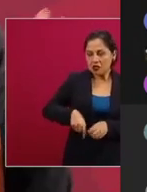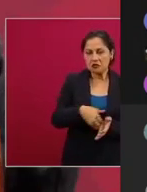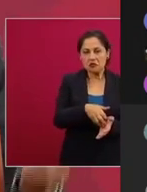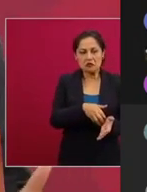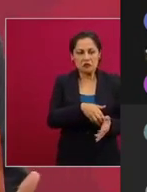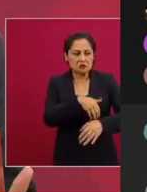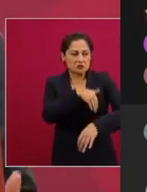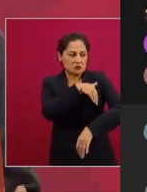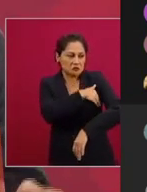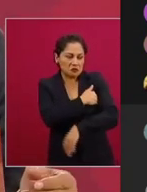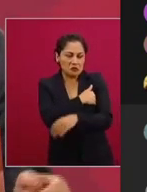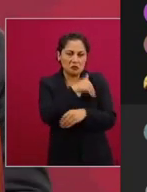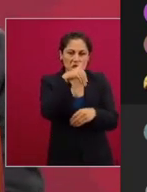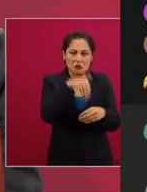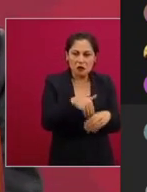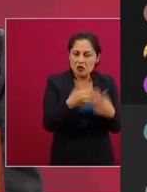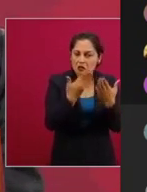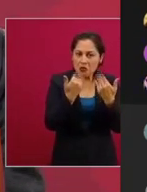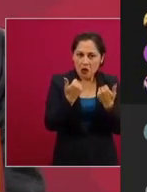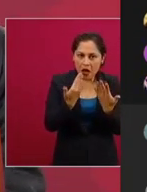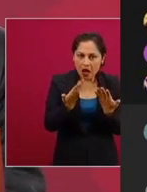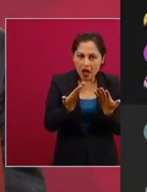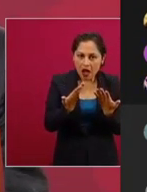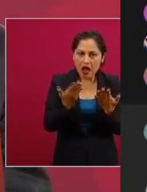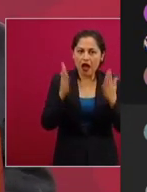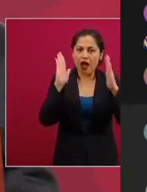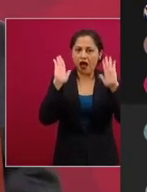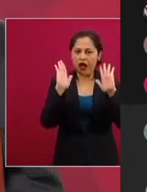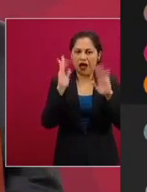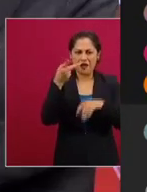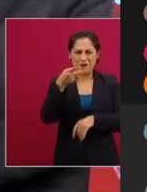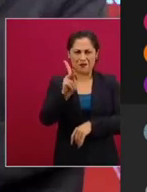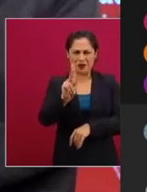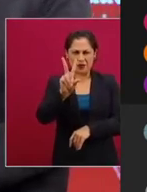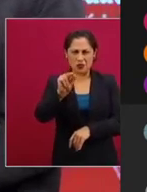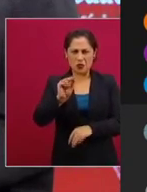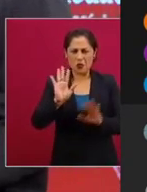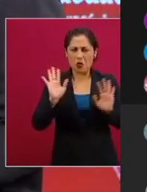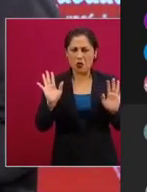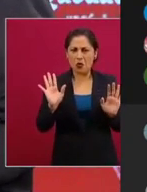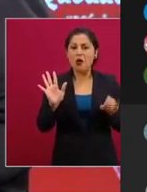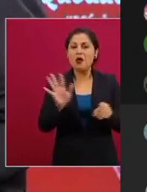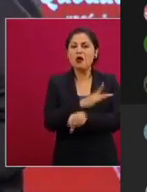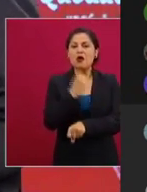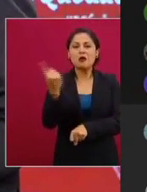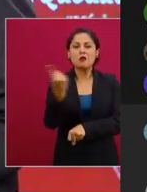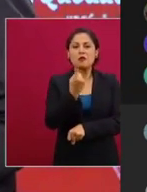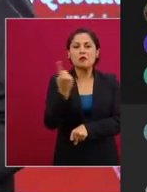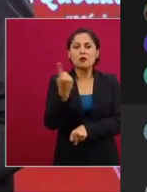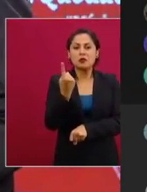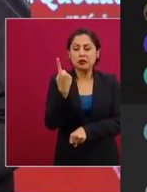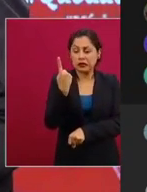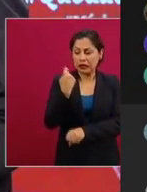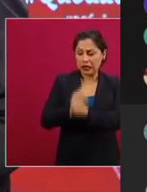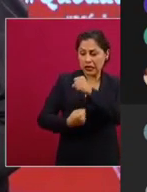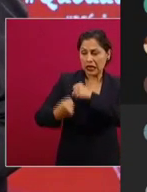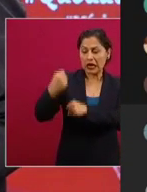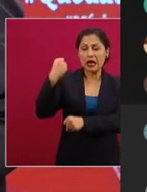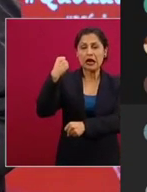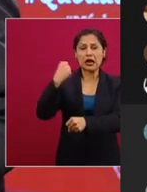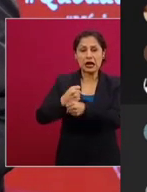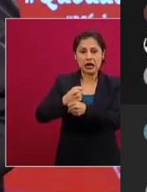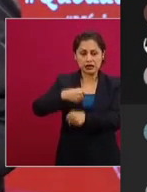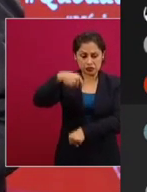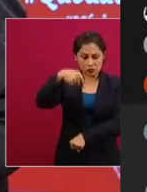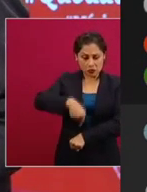Conste que cumplí. Aquí están las palomitas para que no se les olvide. Aquí están las palomitas. Aquí está el